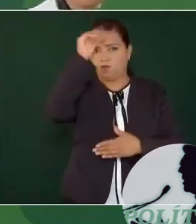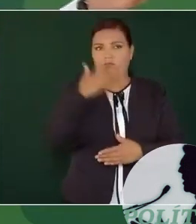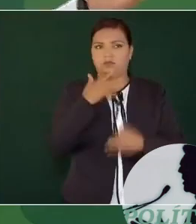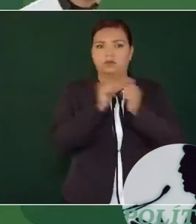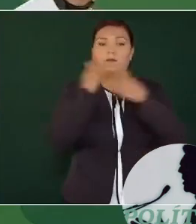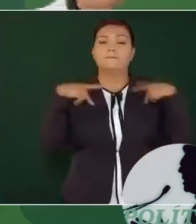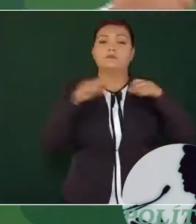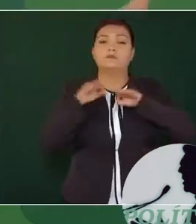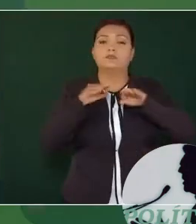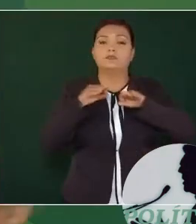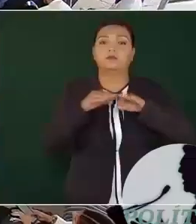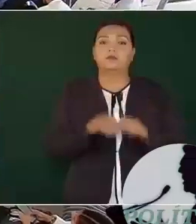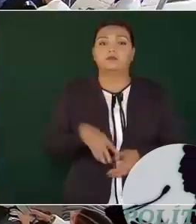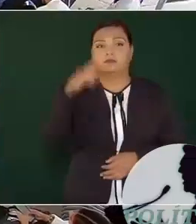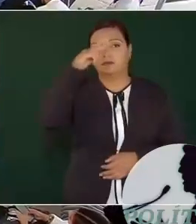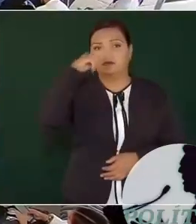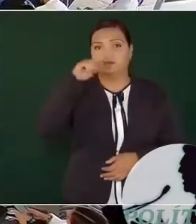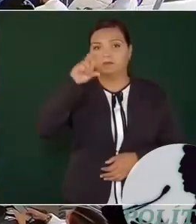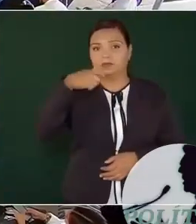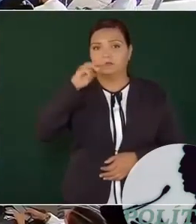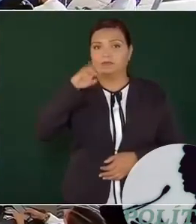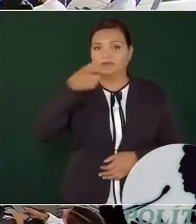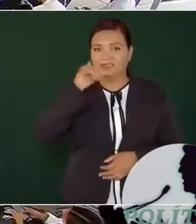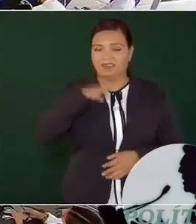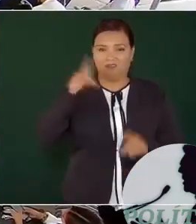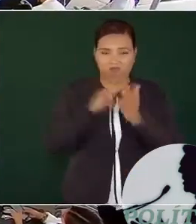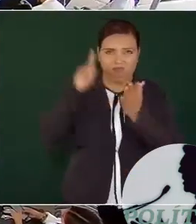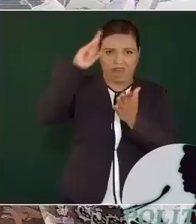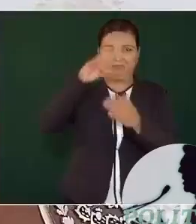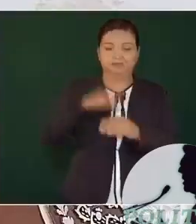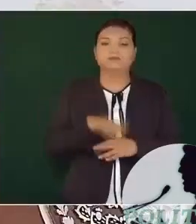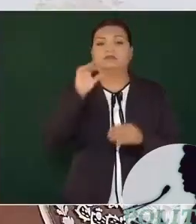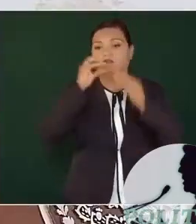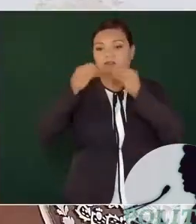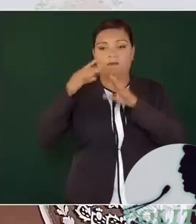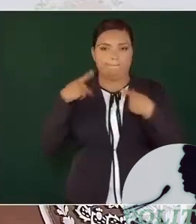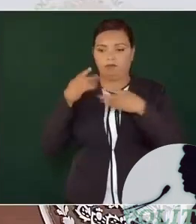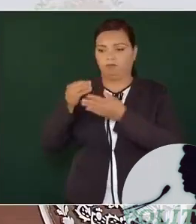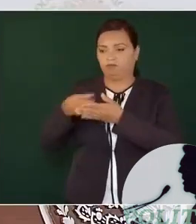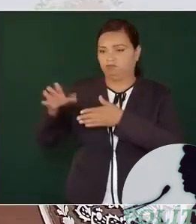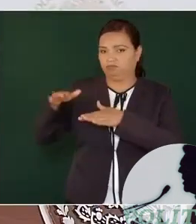con los trabajadores de Mexicana que fueron despedidos y